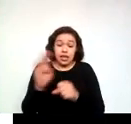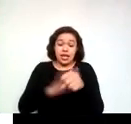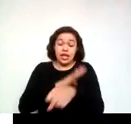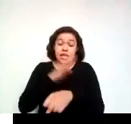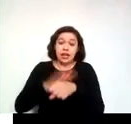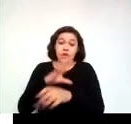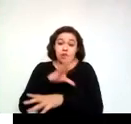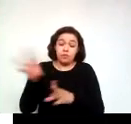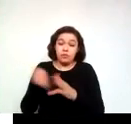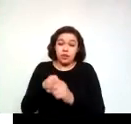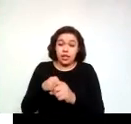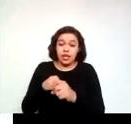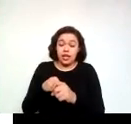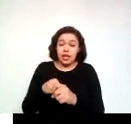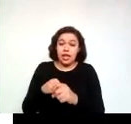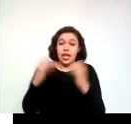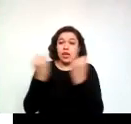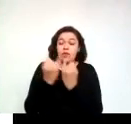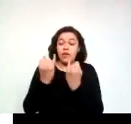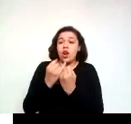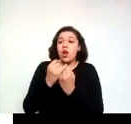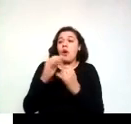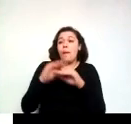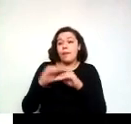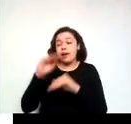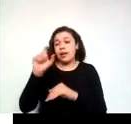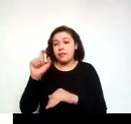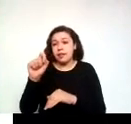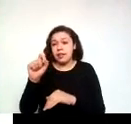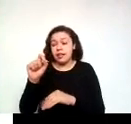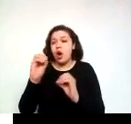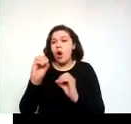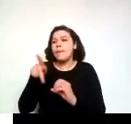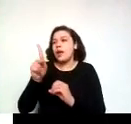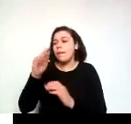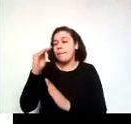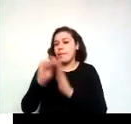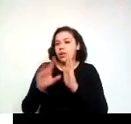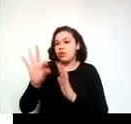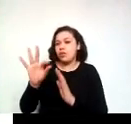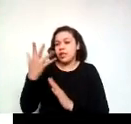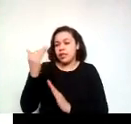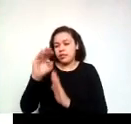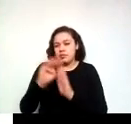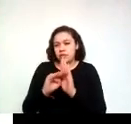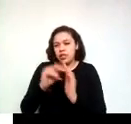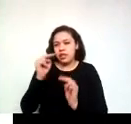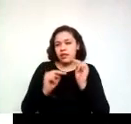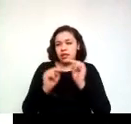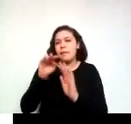total es mayor o igual que 20, pero menor que 45, estamos hablando de un nivel de riesgo